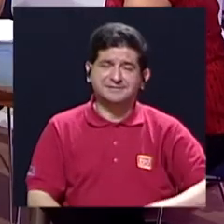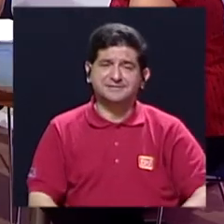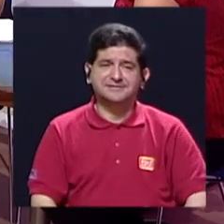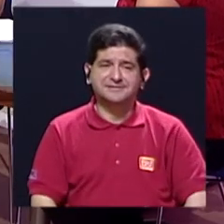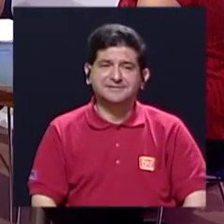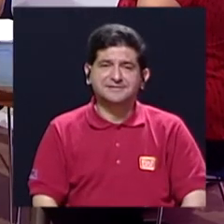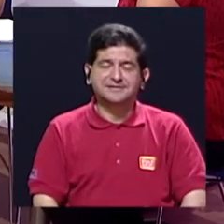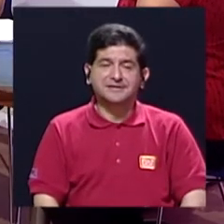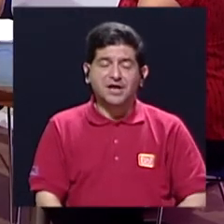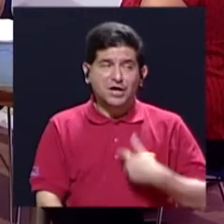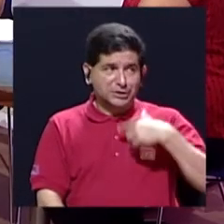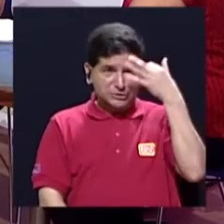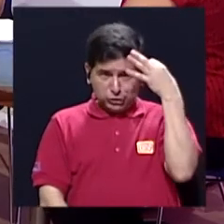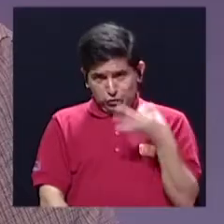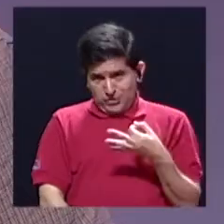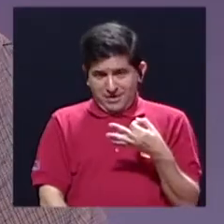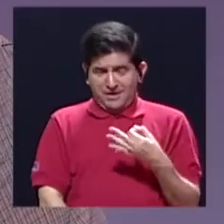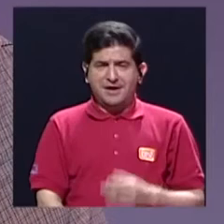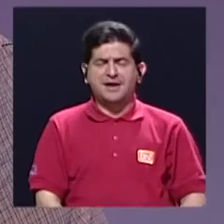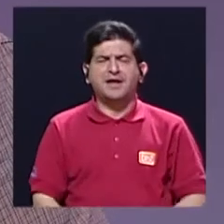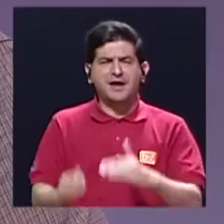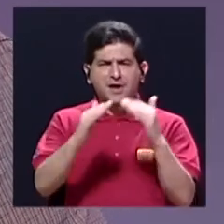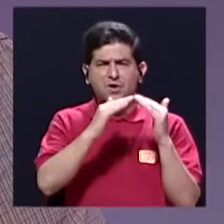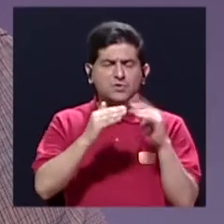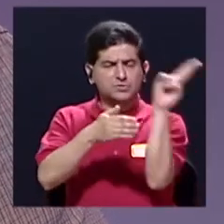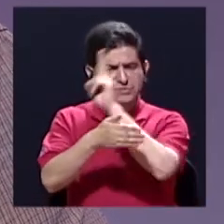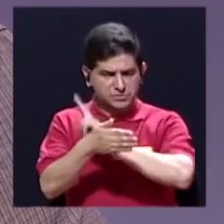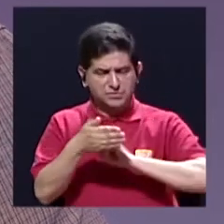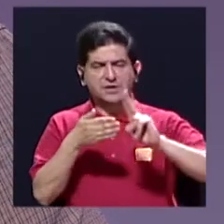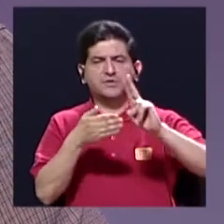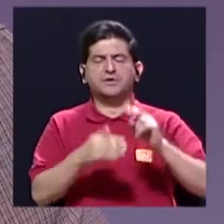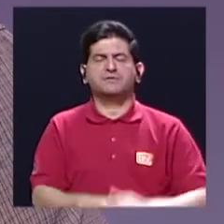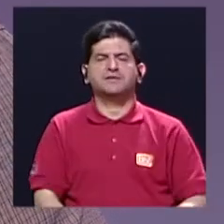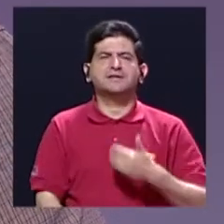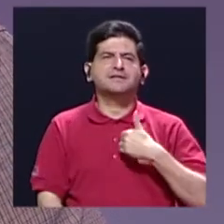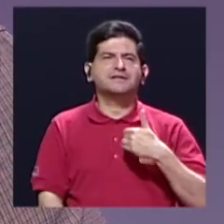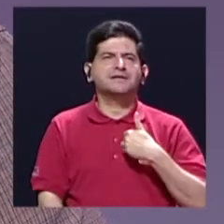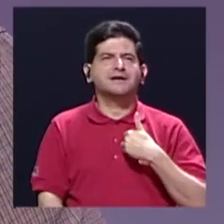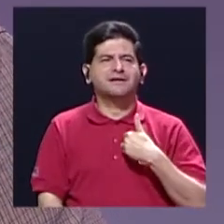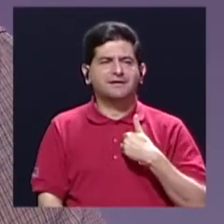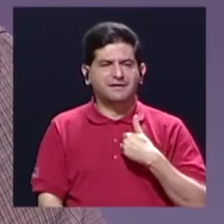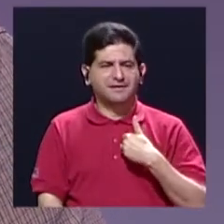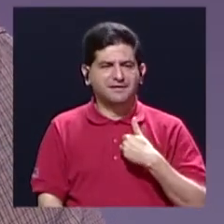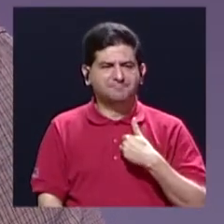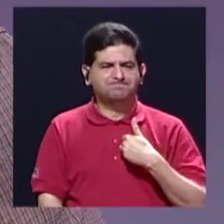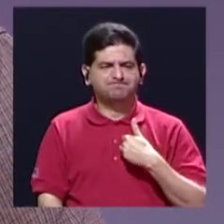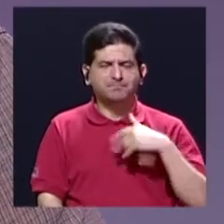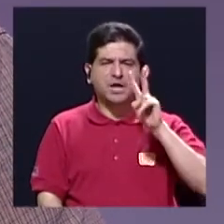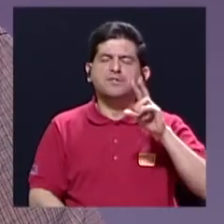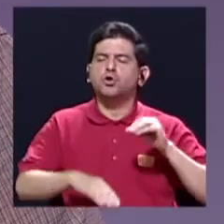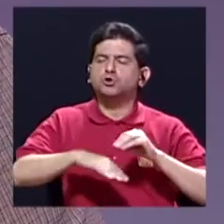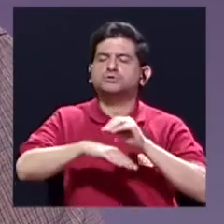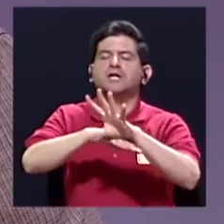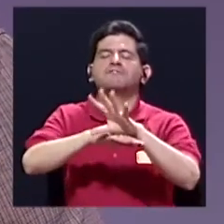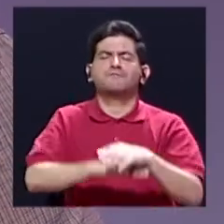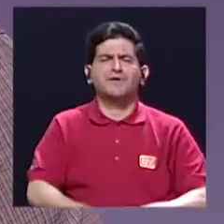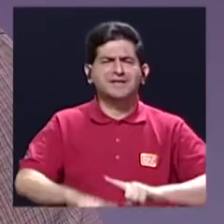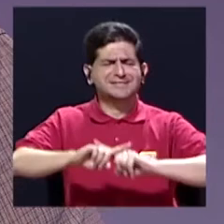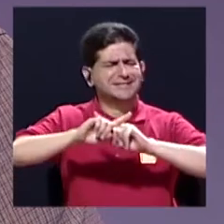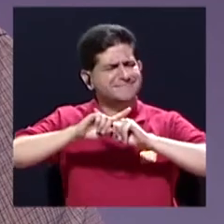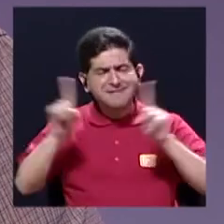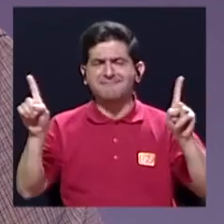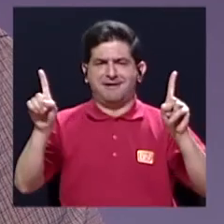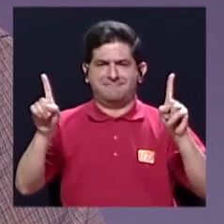este... yo creo que la ciudad universitaria tiene como dos influencias totalmente